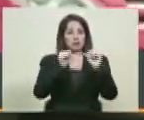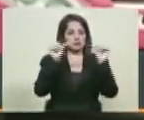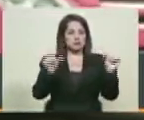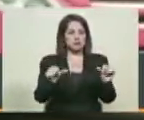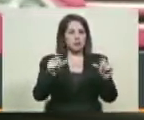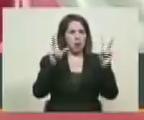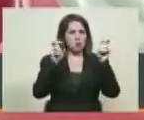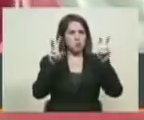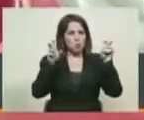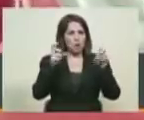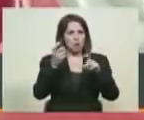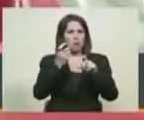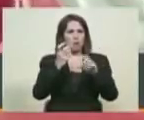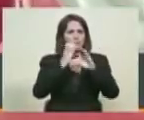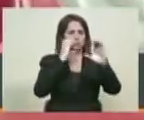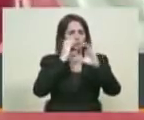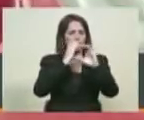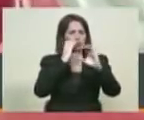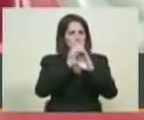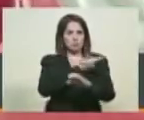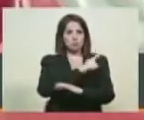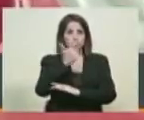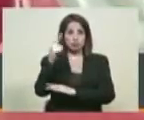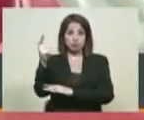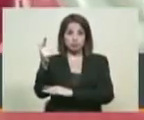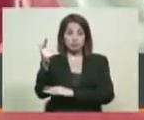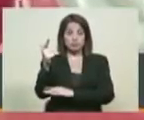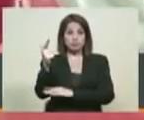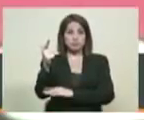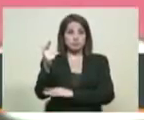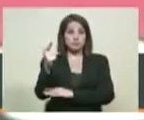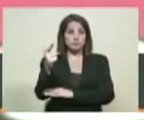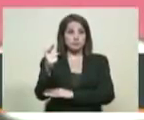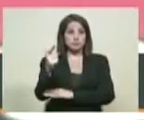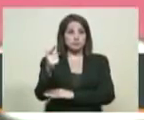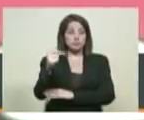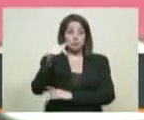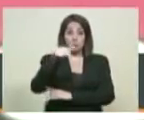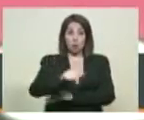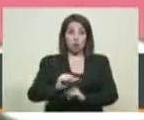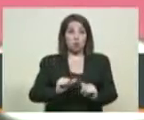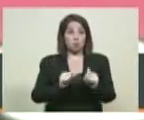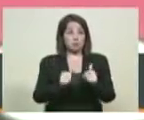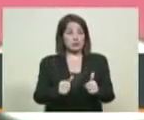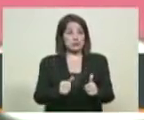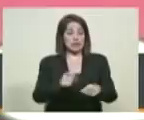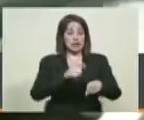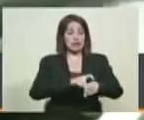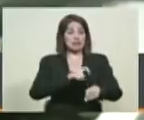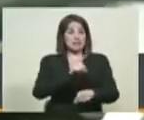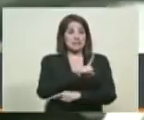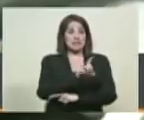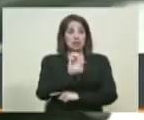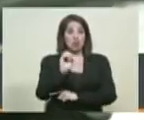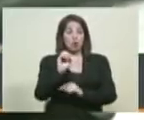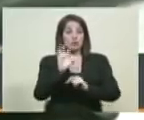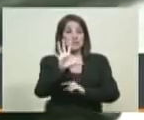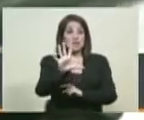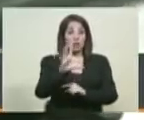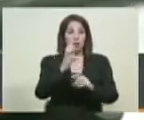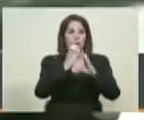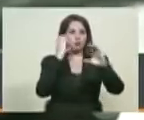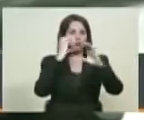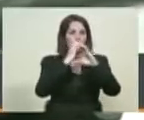de transporte llamado Transmiranda. Es un sistema de transporte que en esta primera etapa va a contar con 105 unidades,